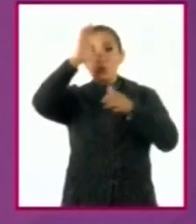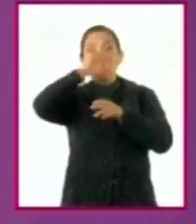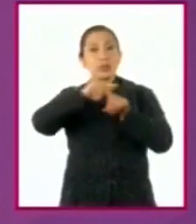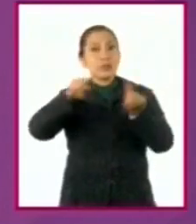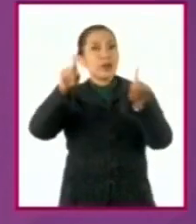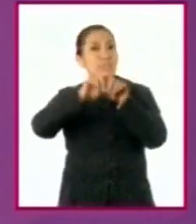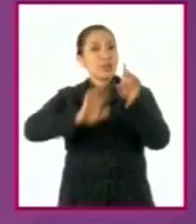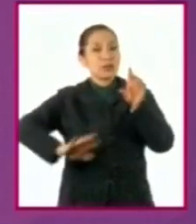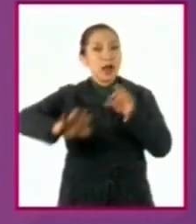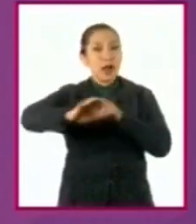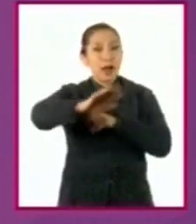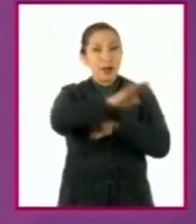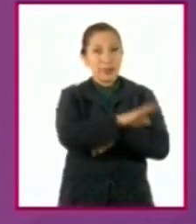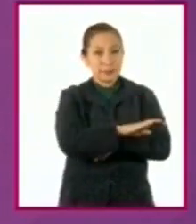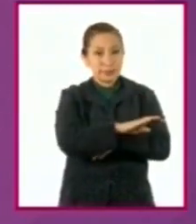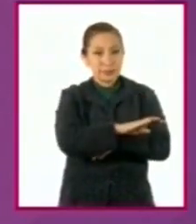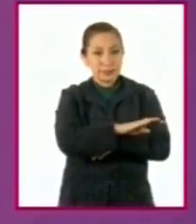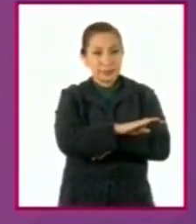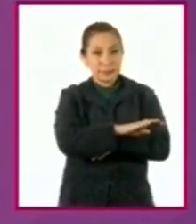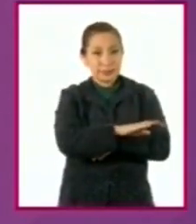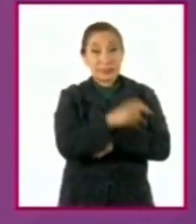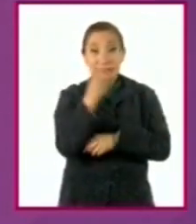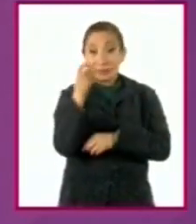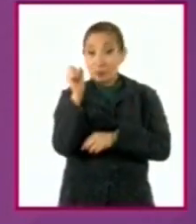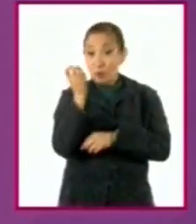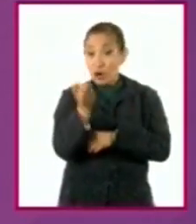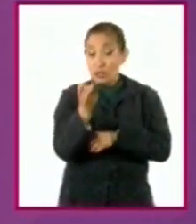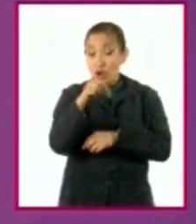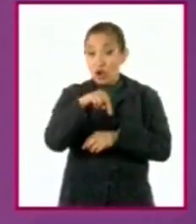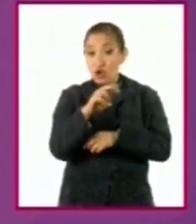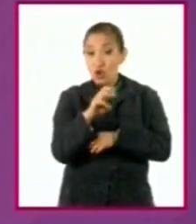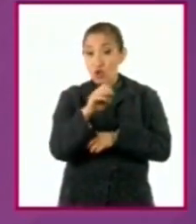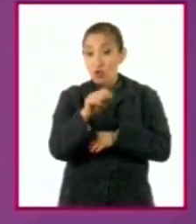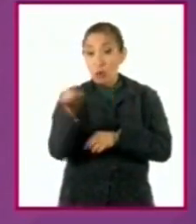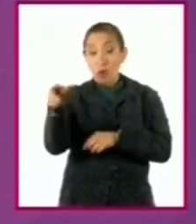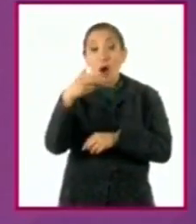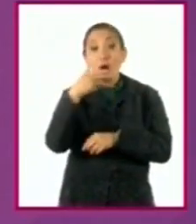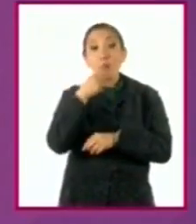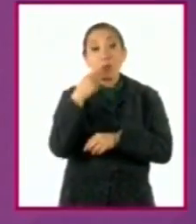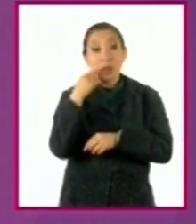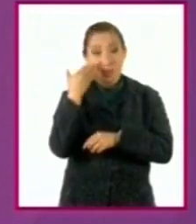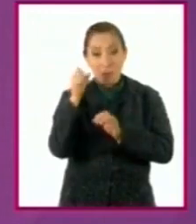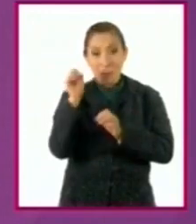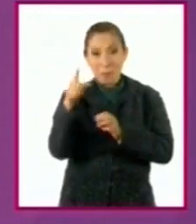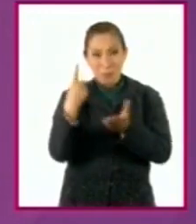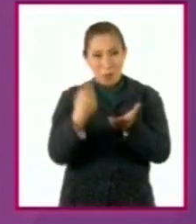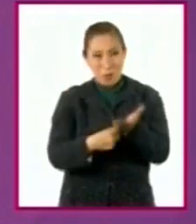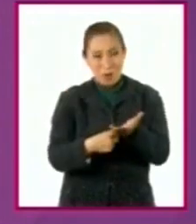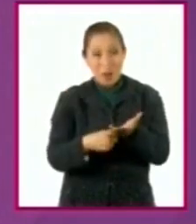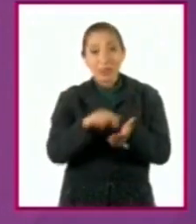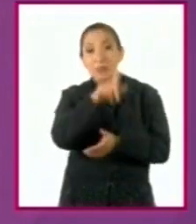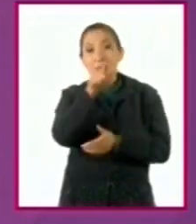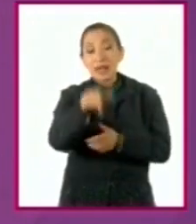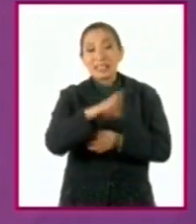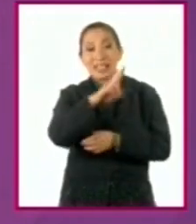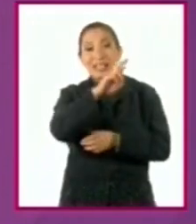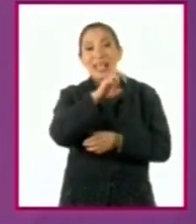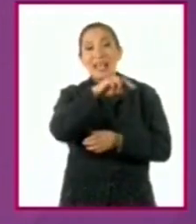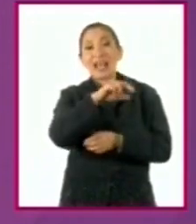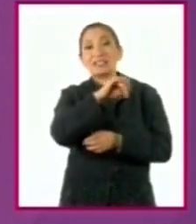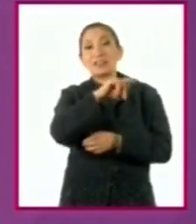las disciplinas. En este sentido, Newton fue un hombre de su tiempo. Después del